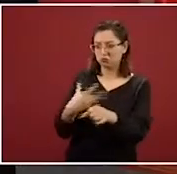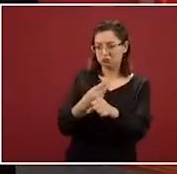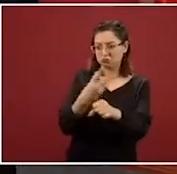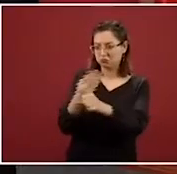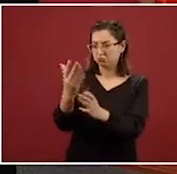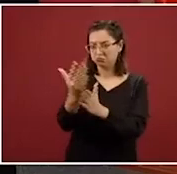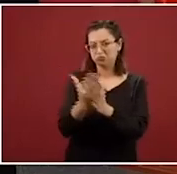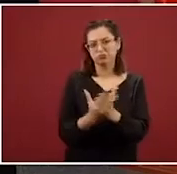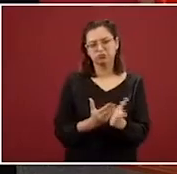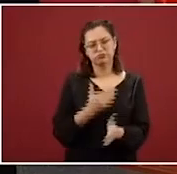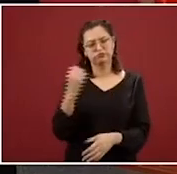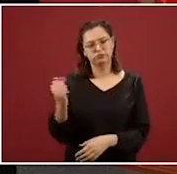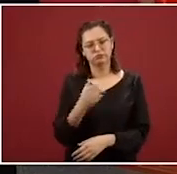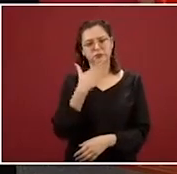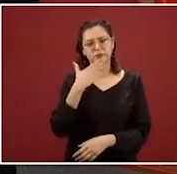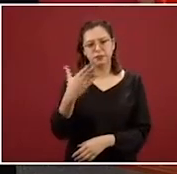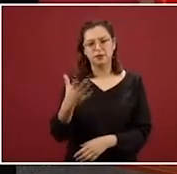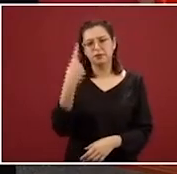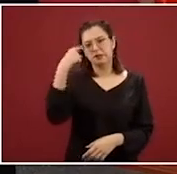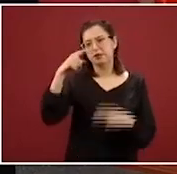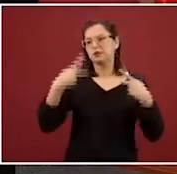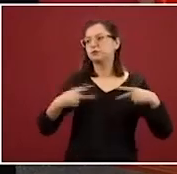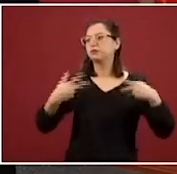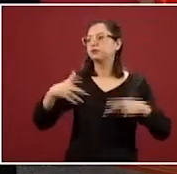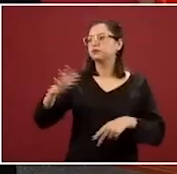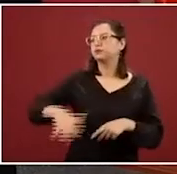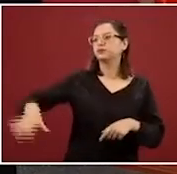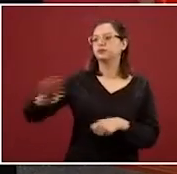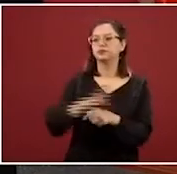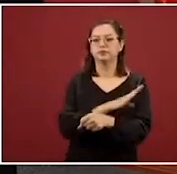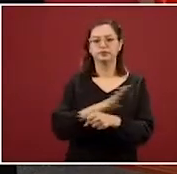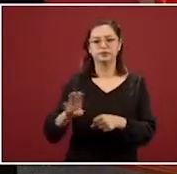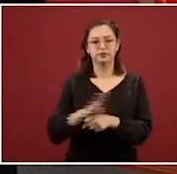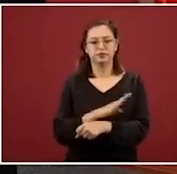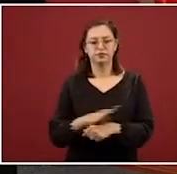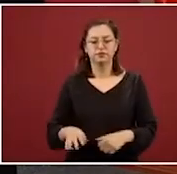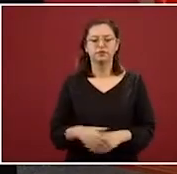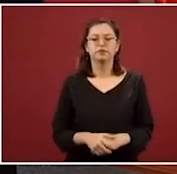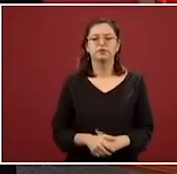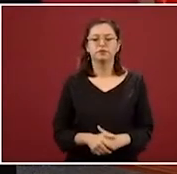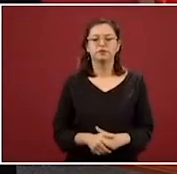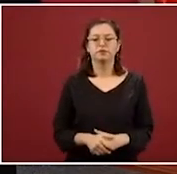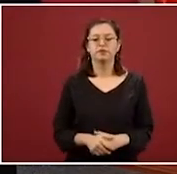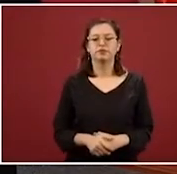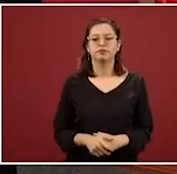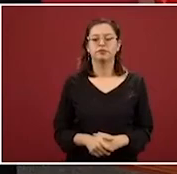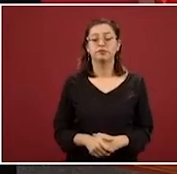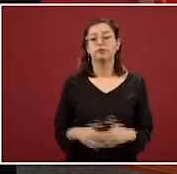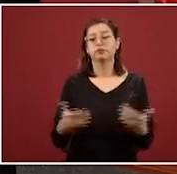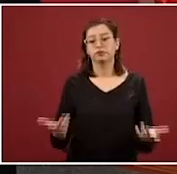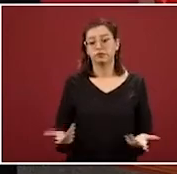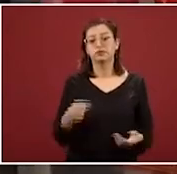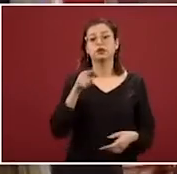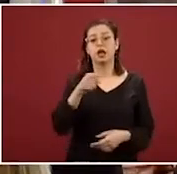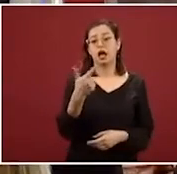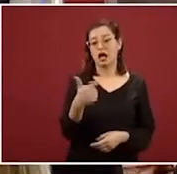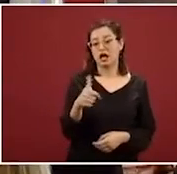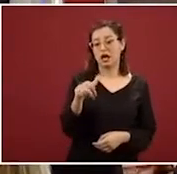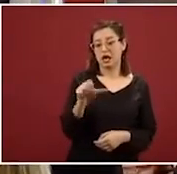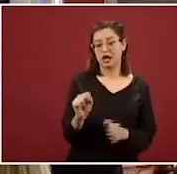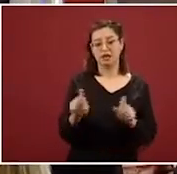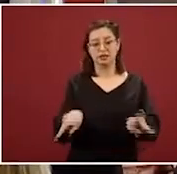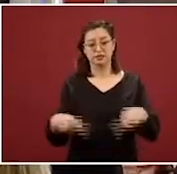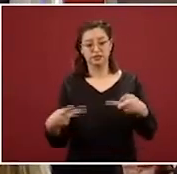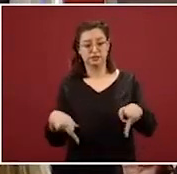bajar sus precios para beneficio de todos los consumidores. Y en verificaciones de estaciones que expenden